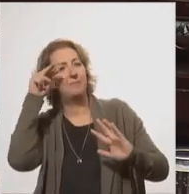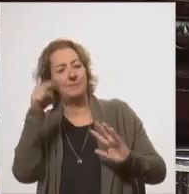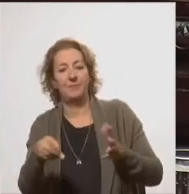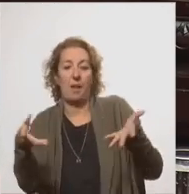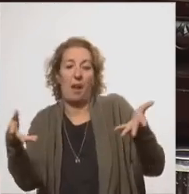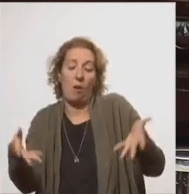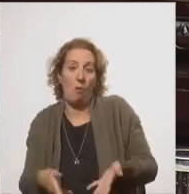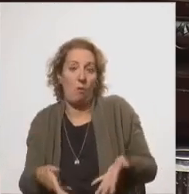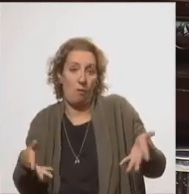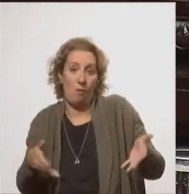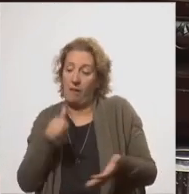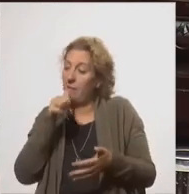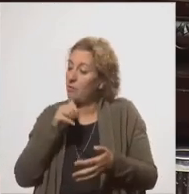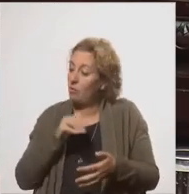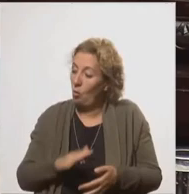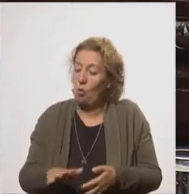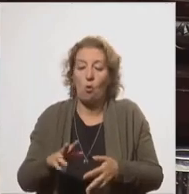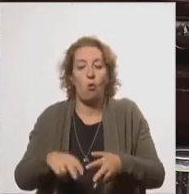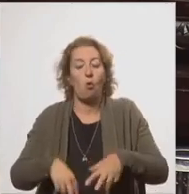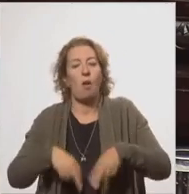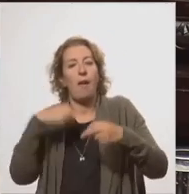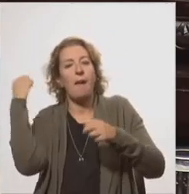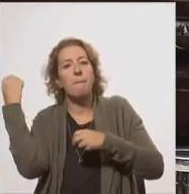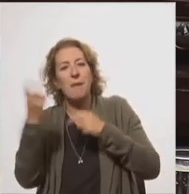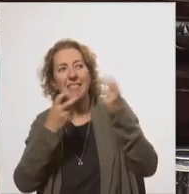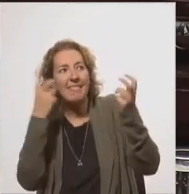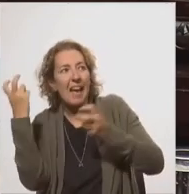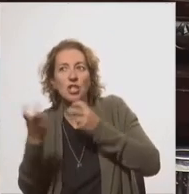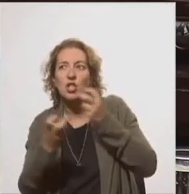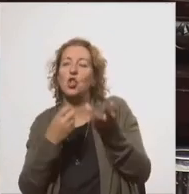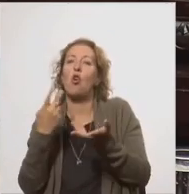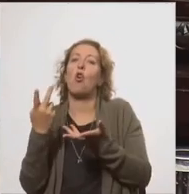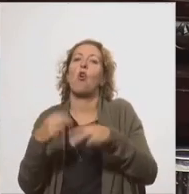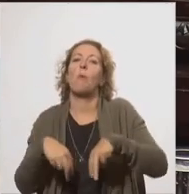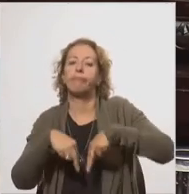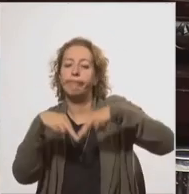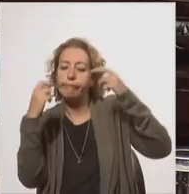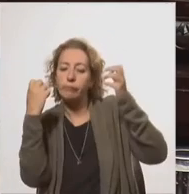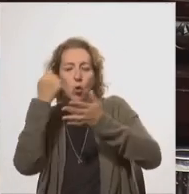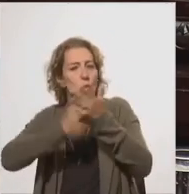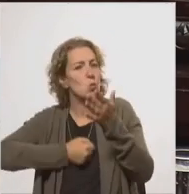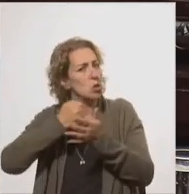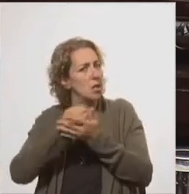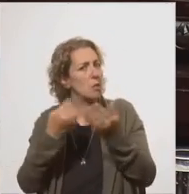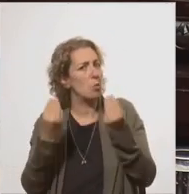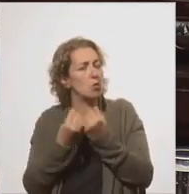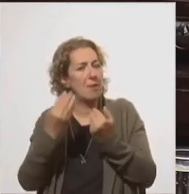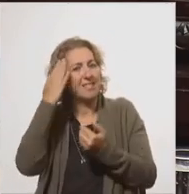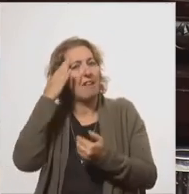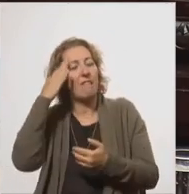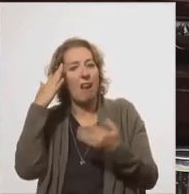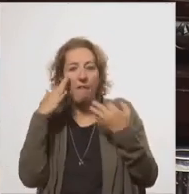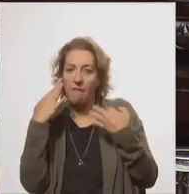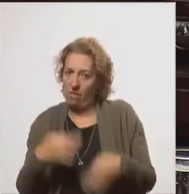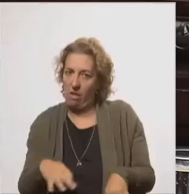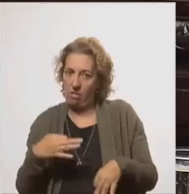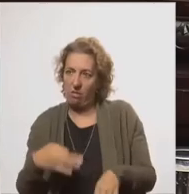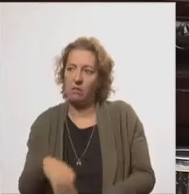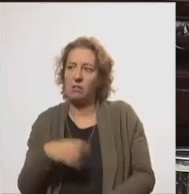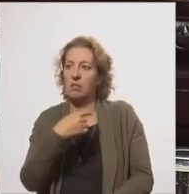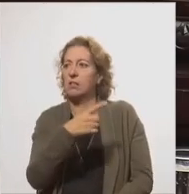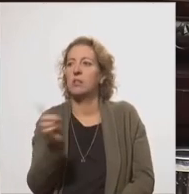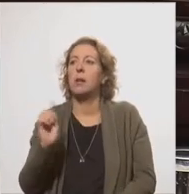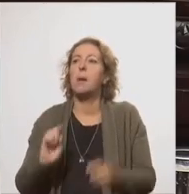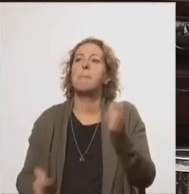la investigación y la lucha de tantos por esclarecer la verdad, hoy dimensionamos que esos fueron los primeros